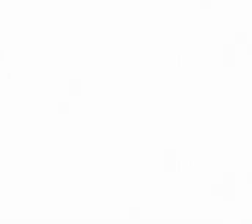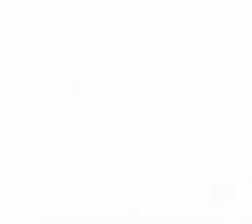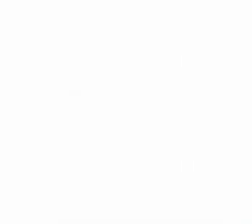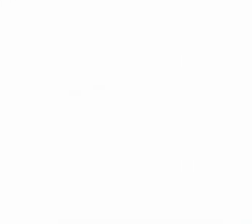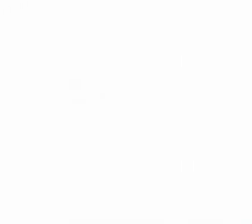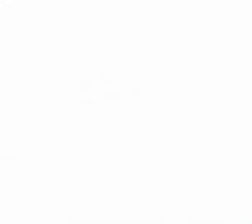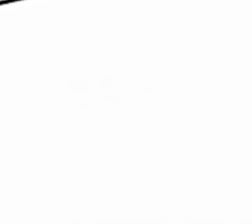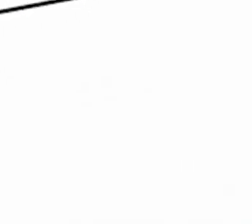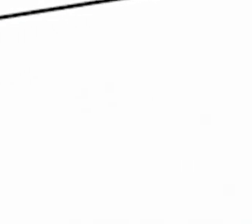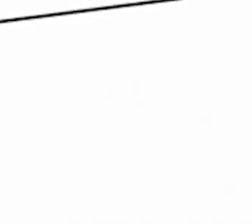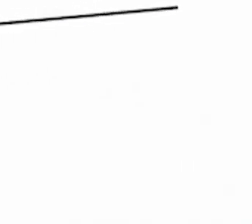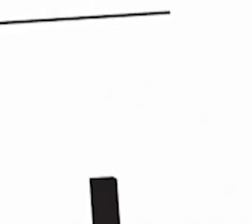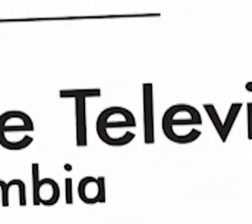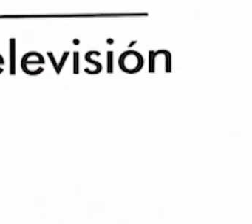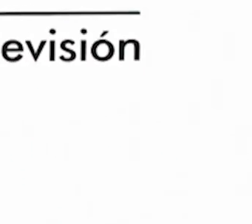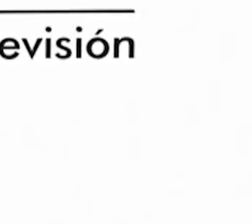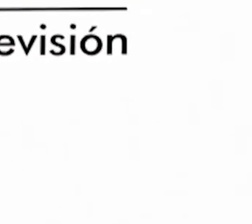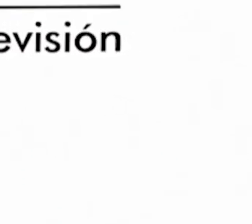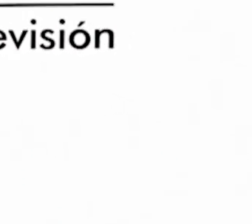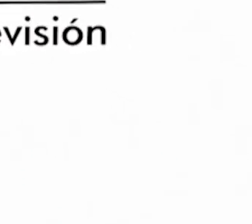país.